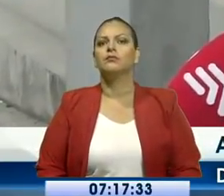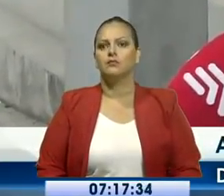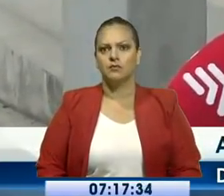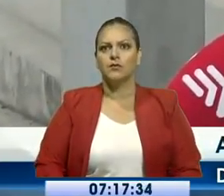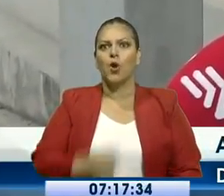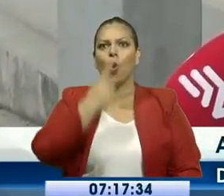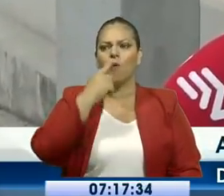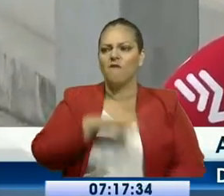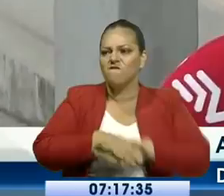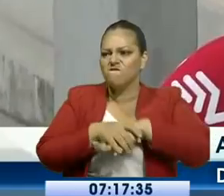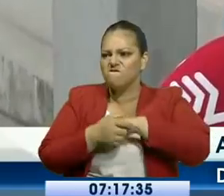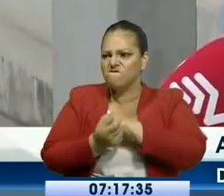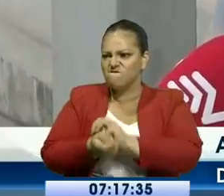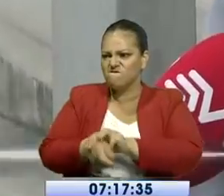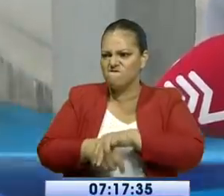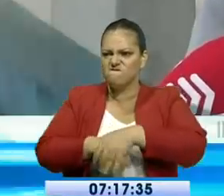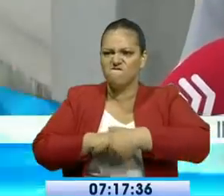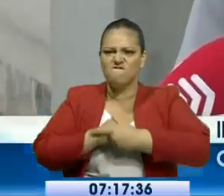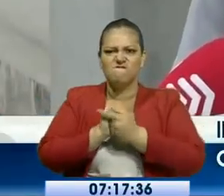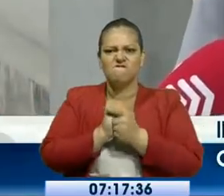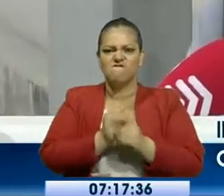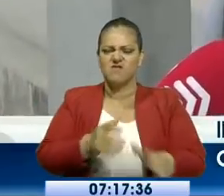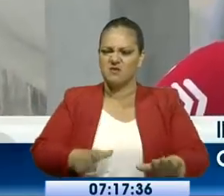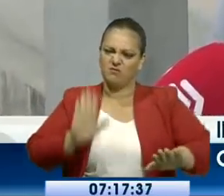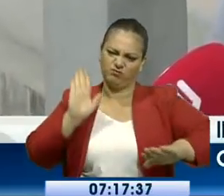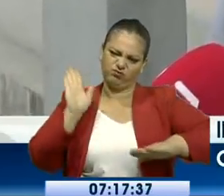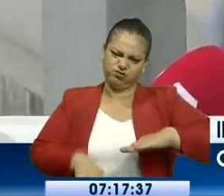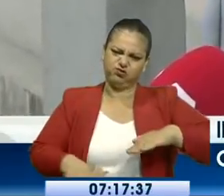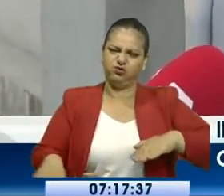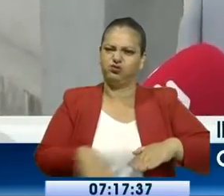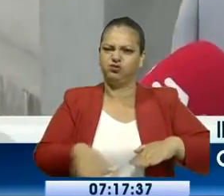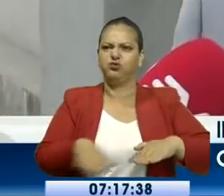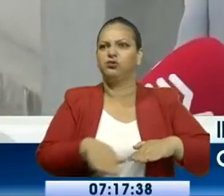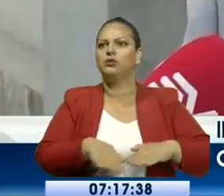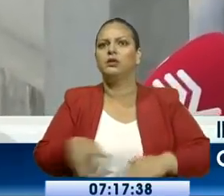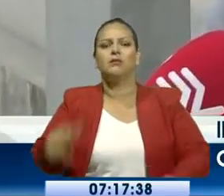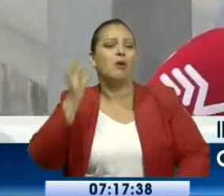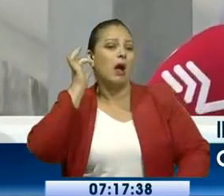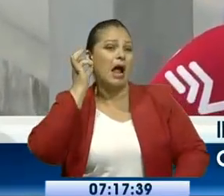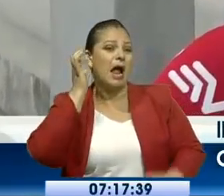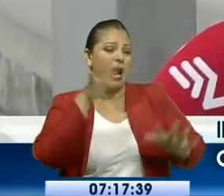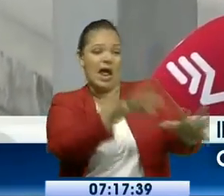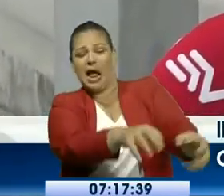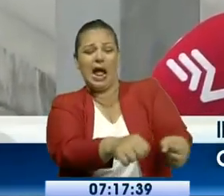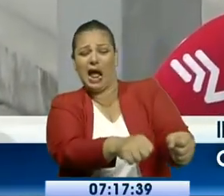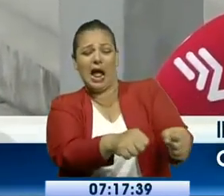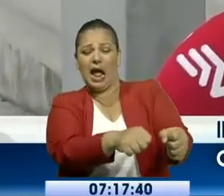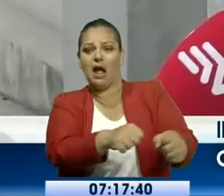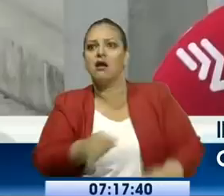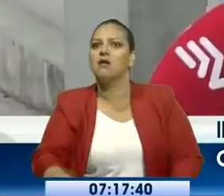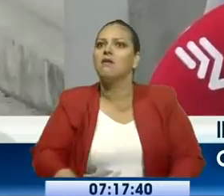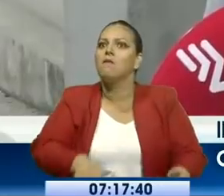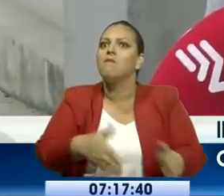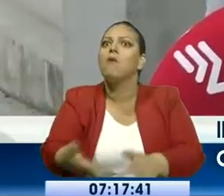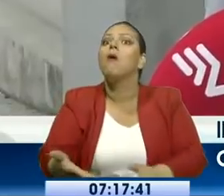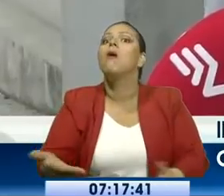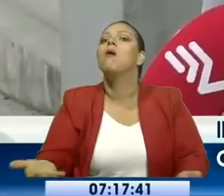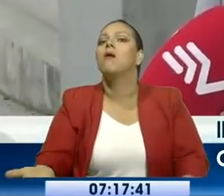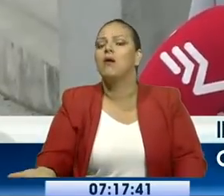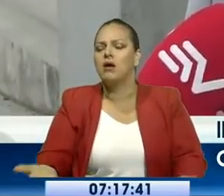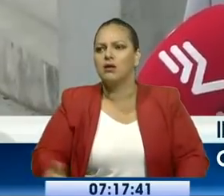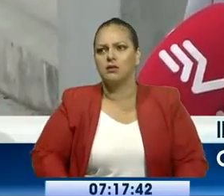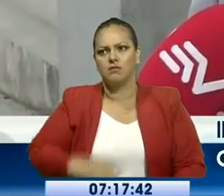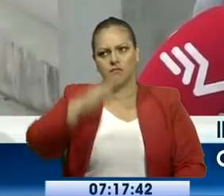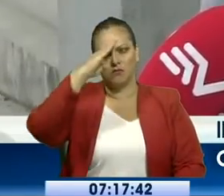de femicidio. Hay un femicidio potencial. Pero ya serán los organismos competentes, en este caso la Fiscalía General del